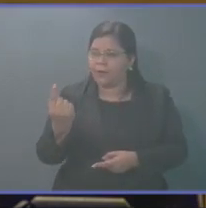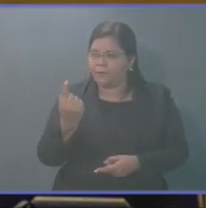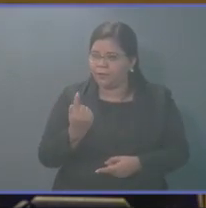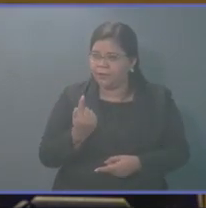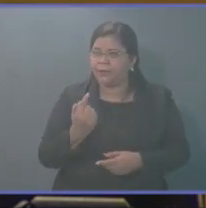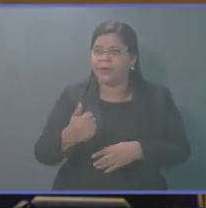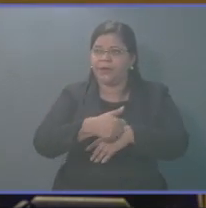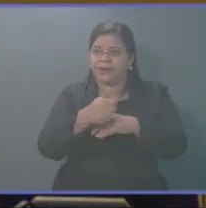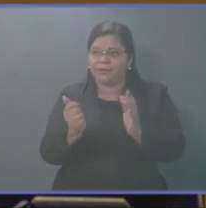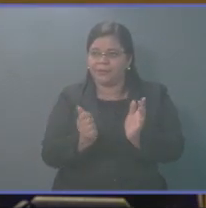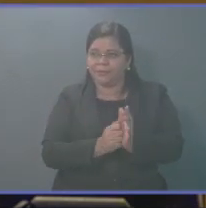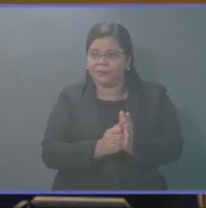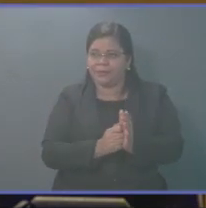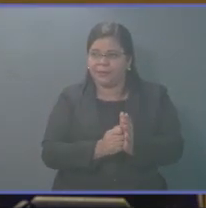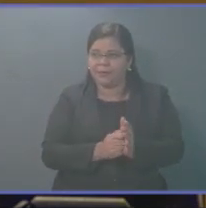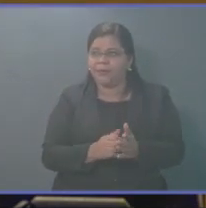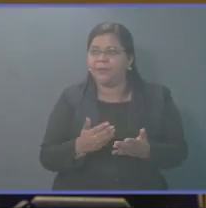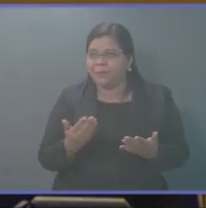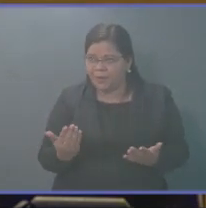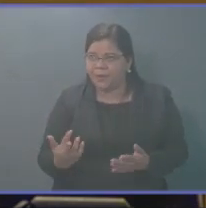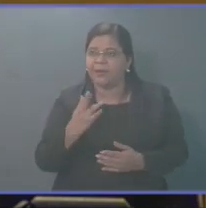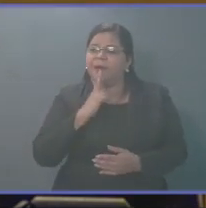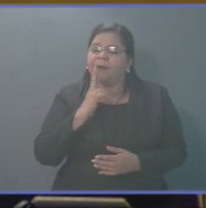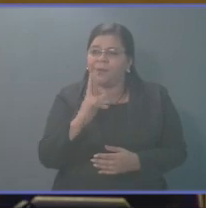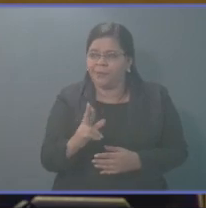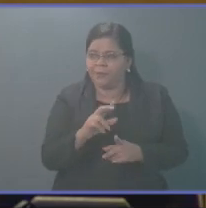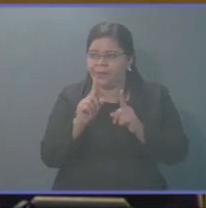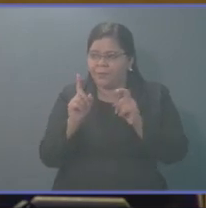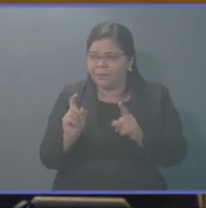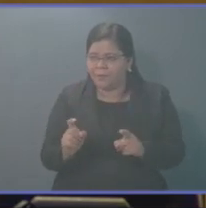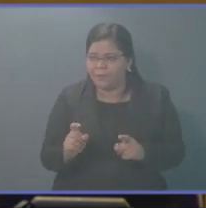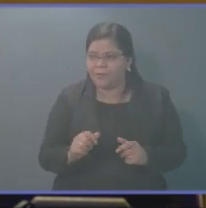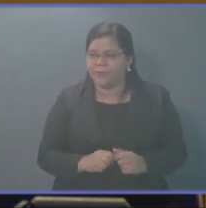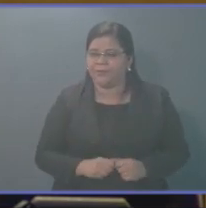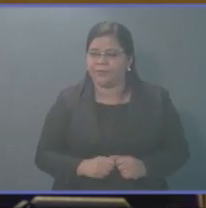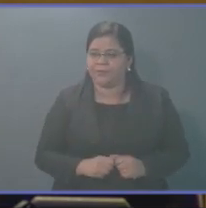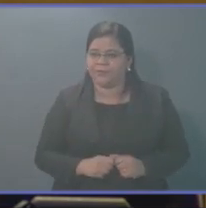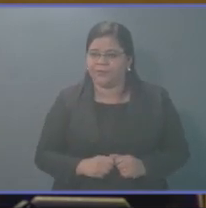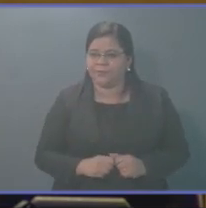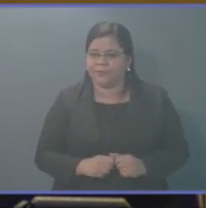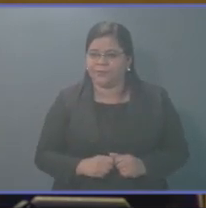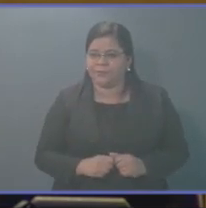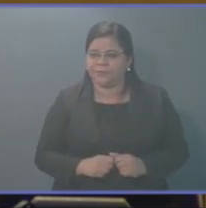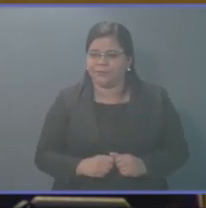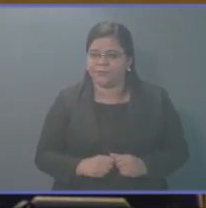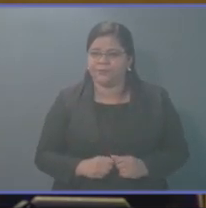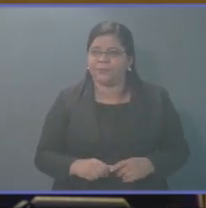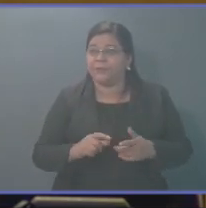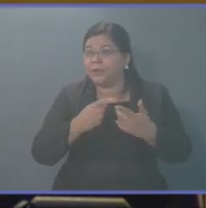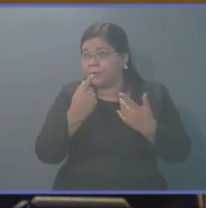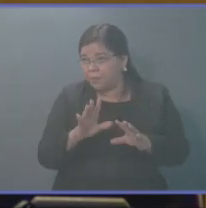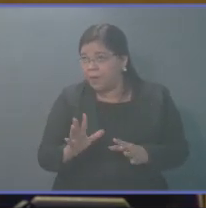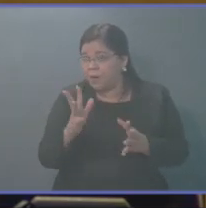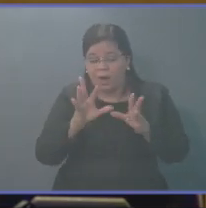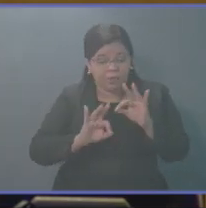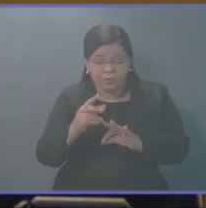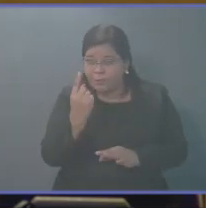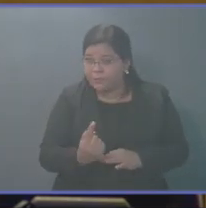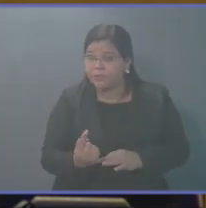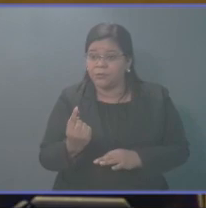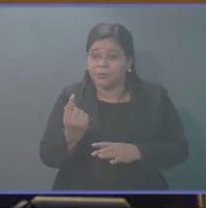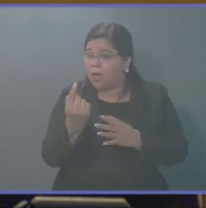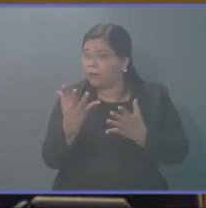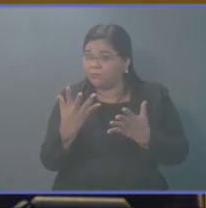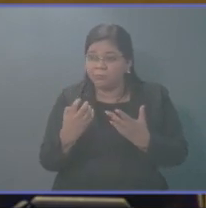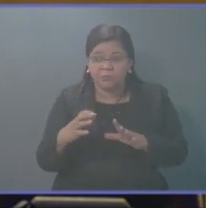la Asamblea para contestar las preguntas y repreguntas. Cuando algún funcionario llamado a interpelación